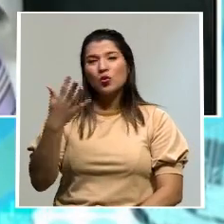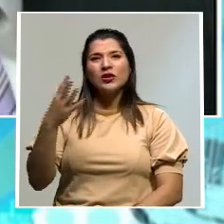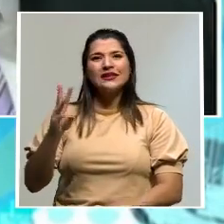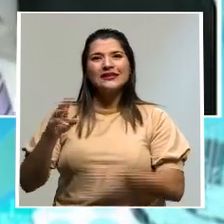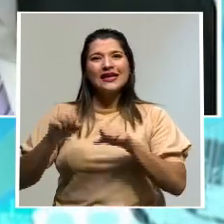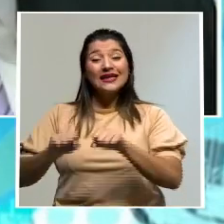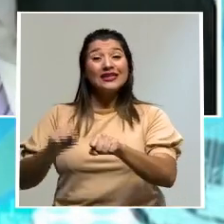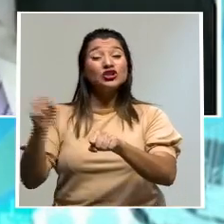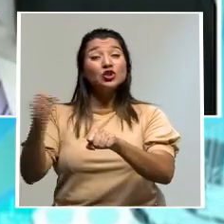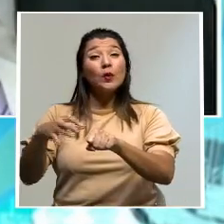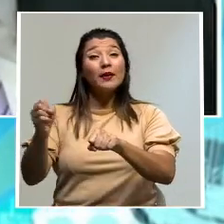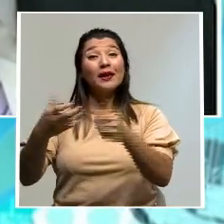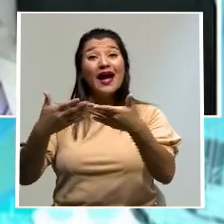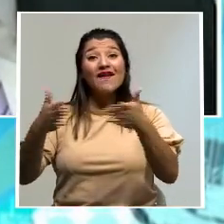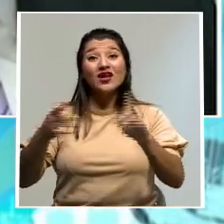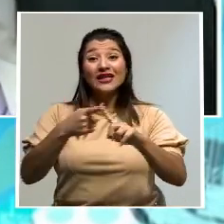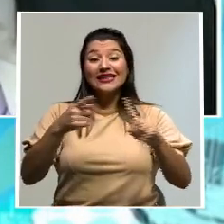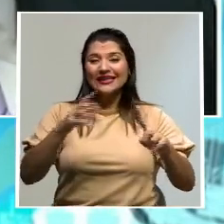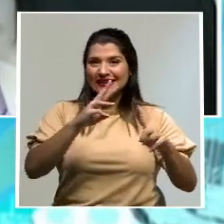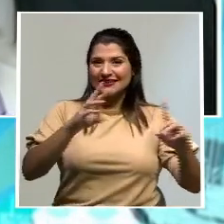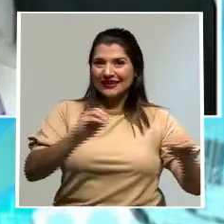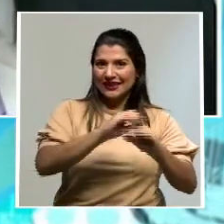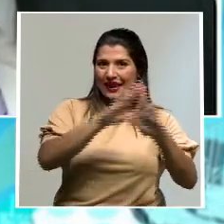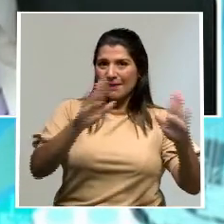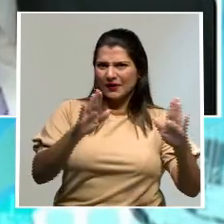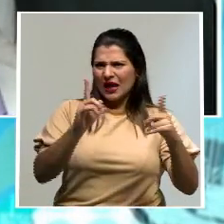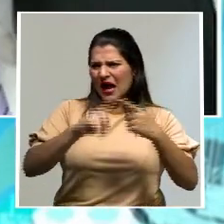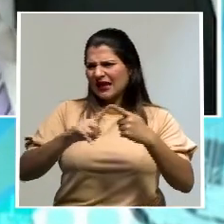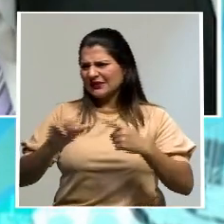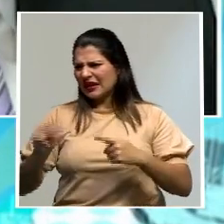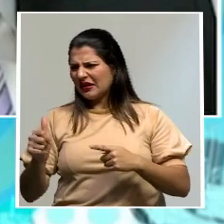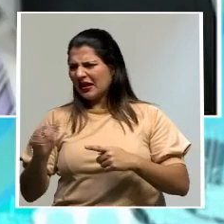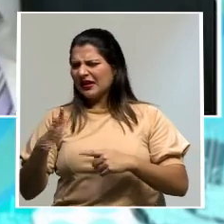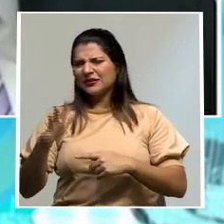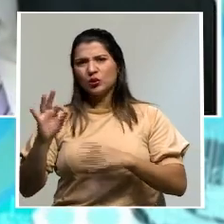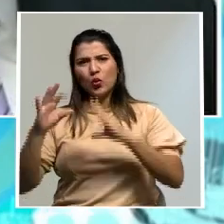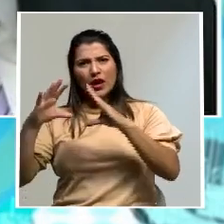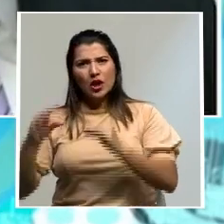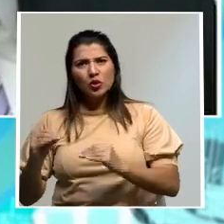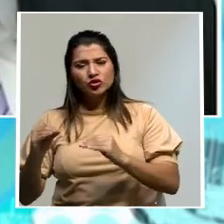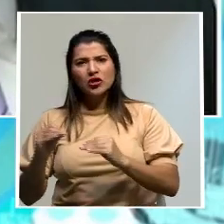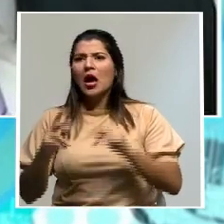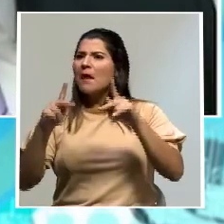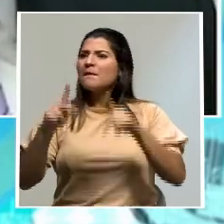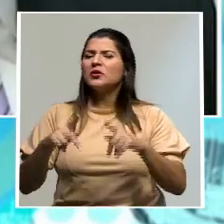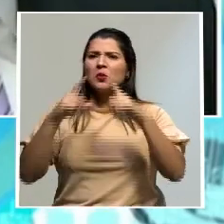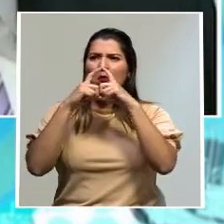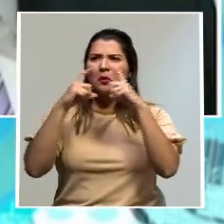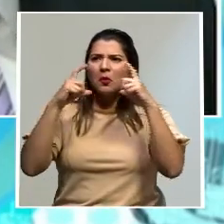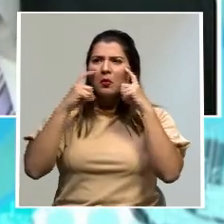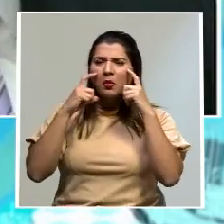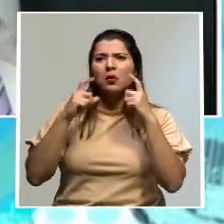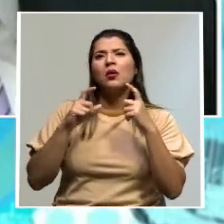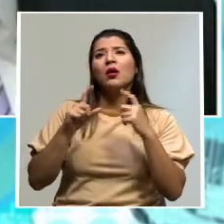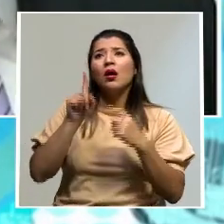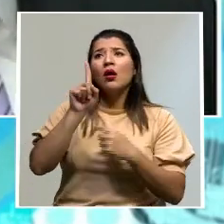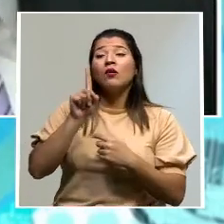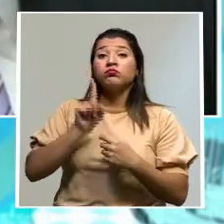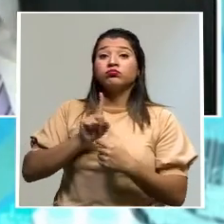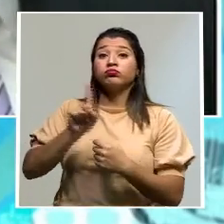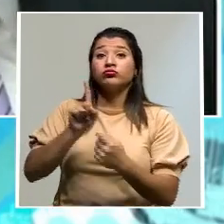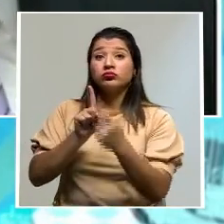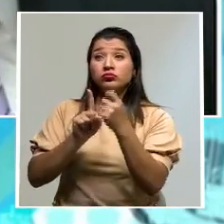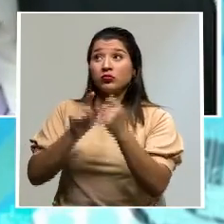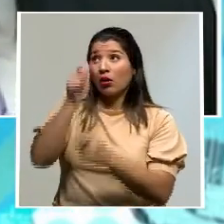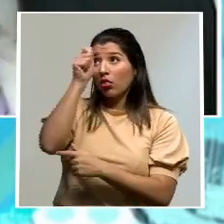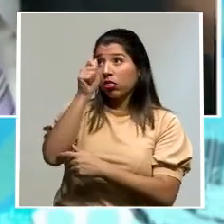supermercados abiertos de 6 de la mañana a 10, 9 de la noche. La gente circula con tapabocas, le toman la temperatura, y